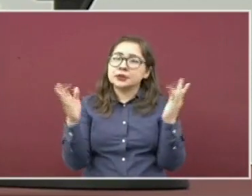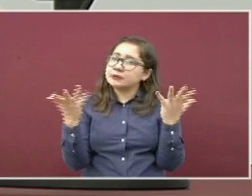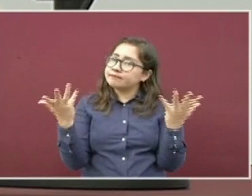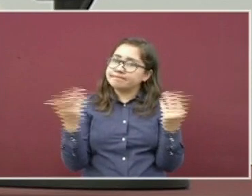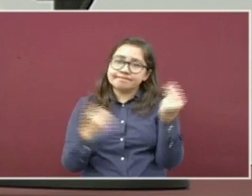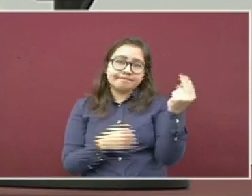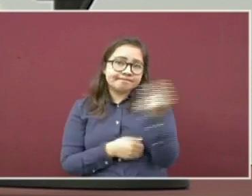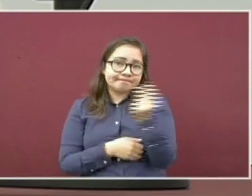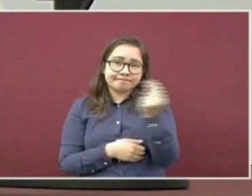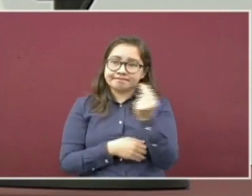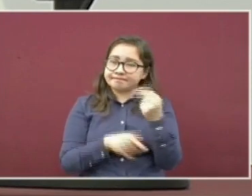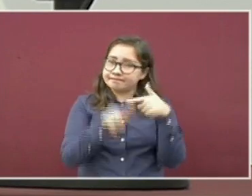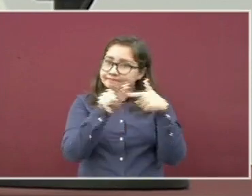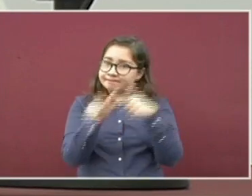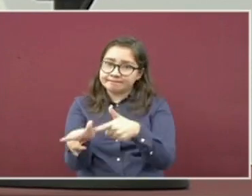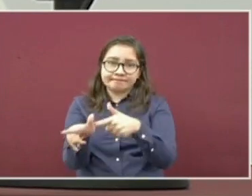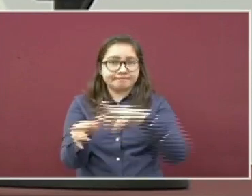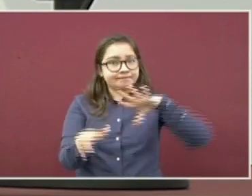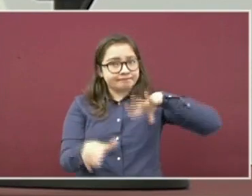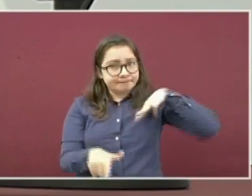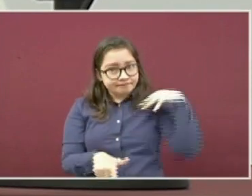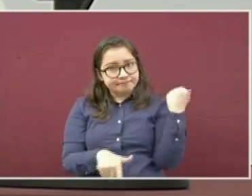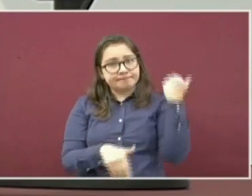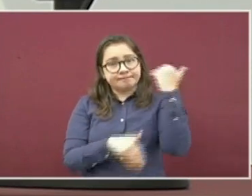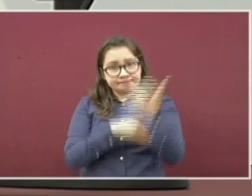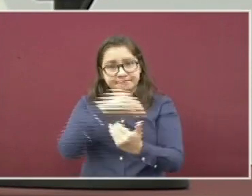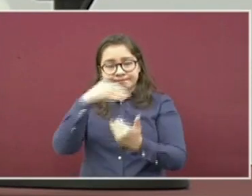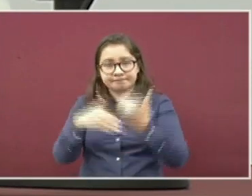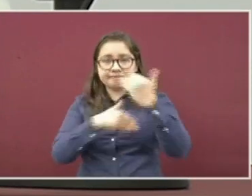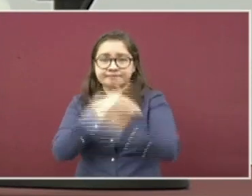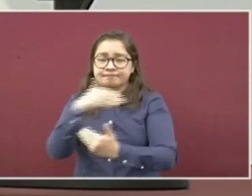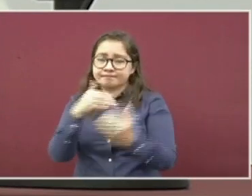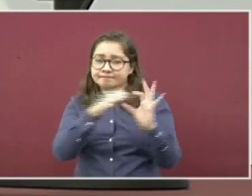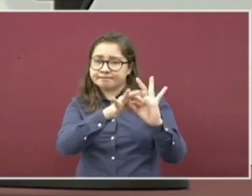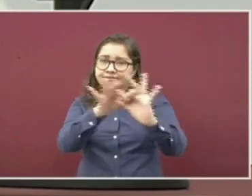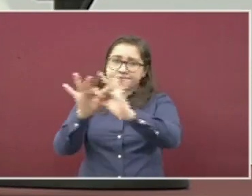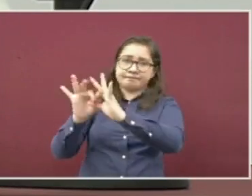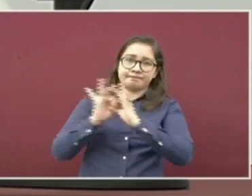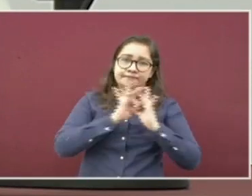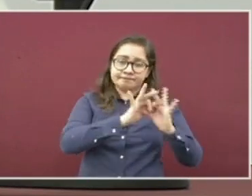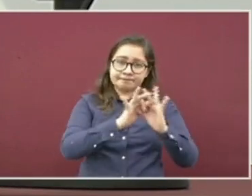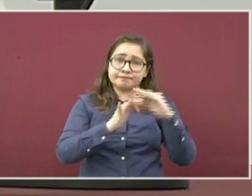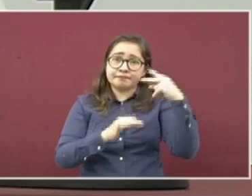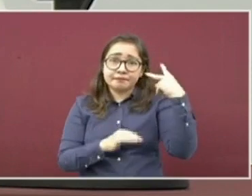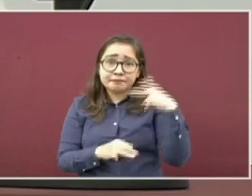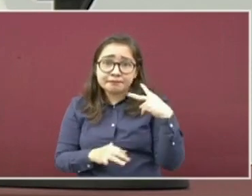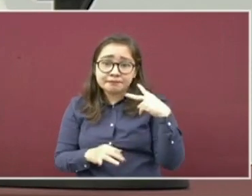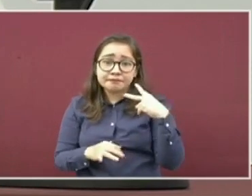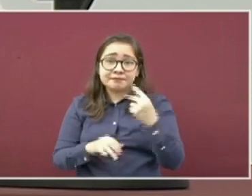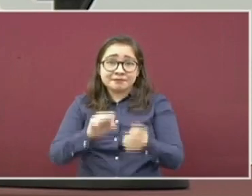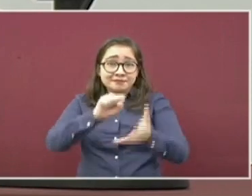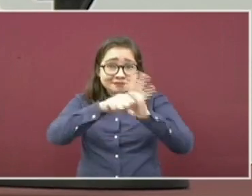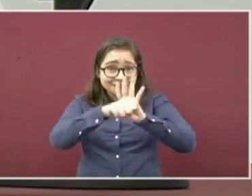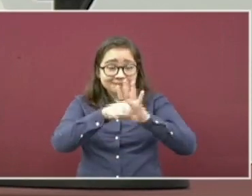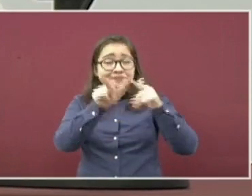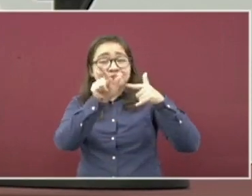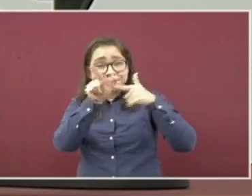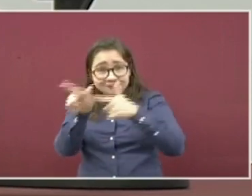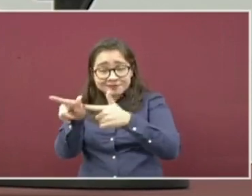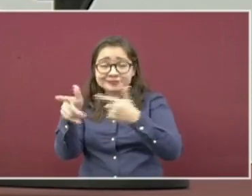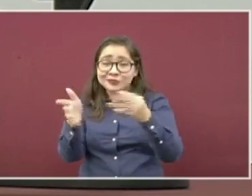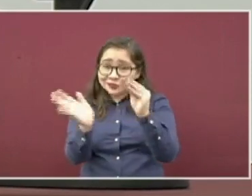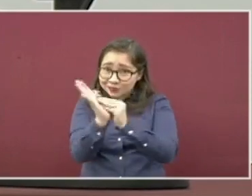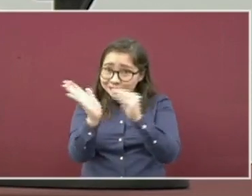seguir trabajando coordinados. Miren ustedes, la lucha contra este virus continúa. Por favor,